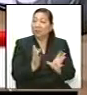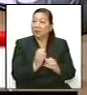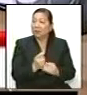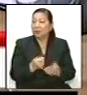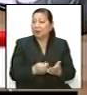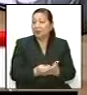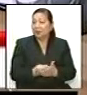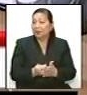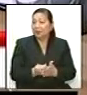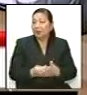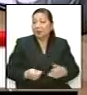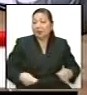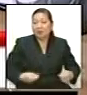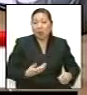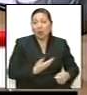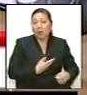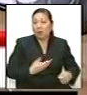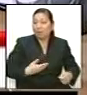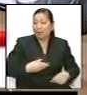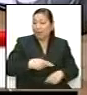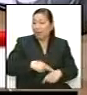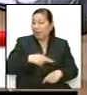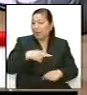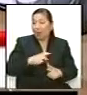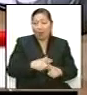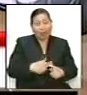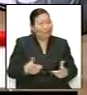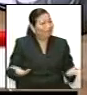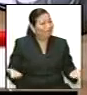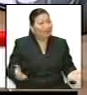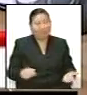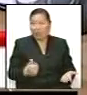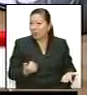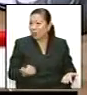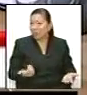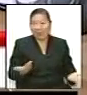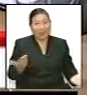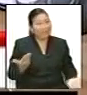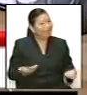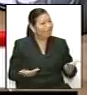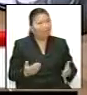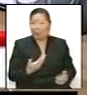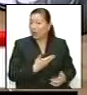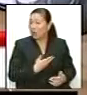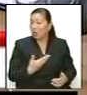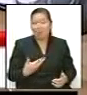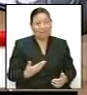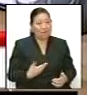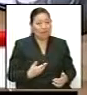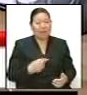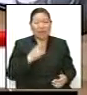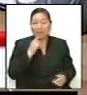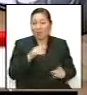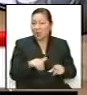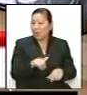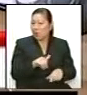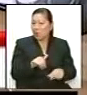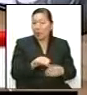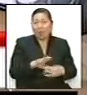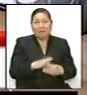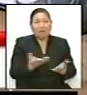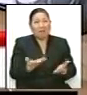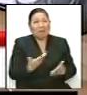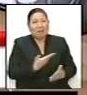costos y gastos de los gobiernos regionales y locales. Eso también es otra feria. En los gobiernos regionales es una feria, tan igual que la feria